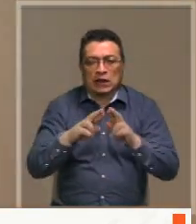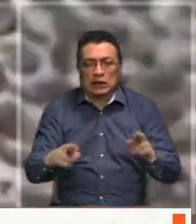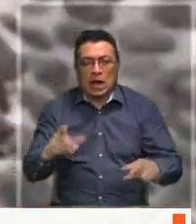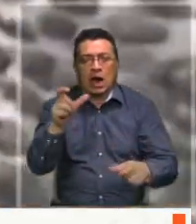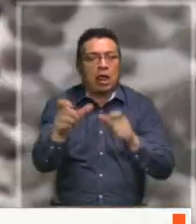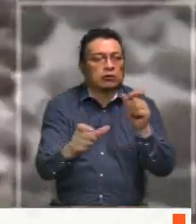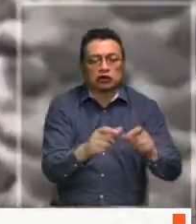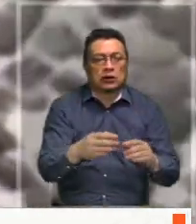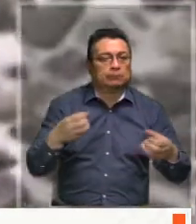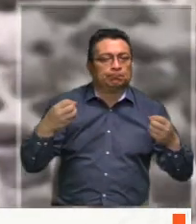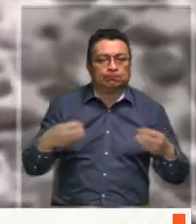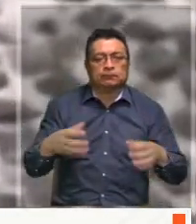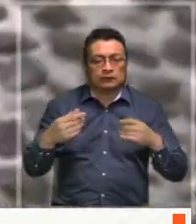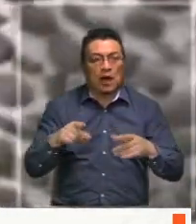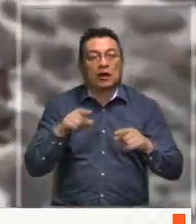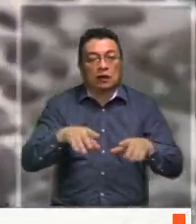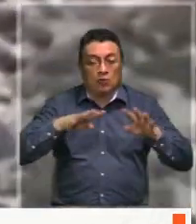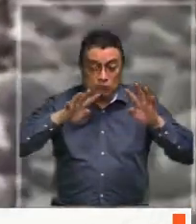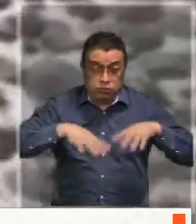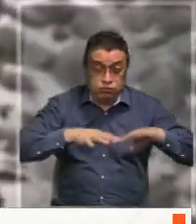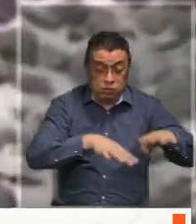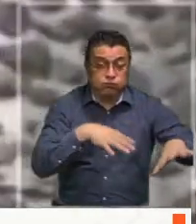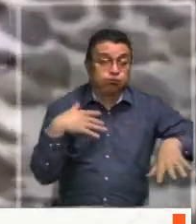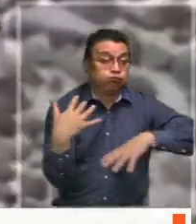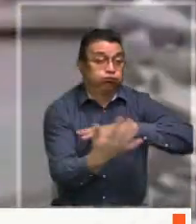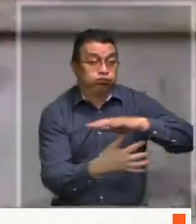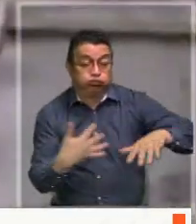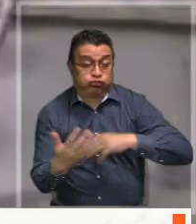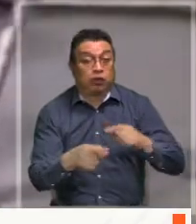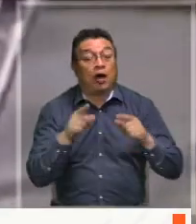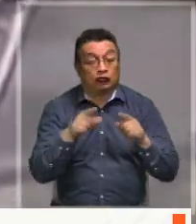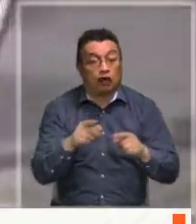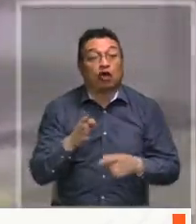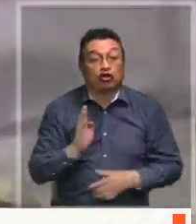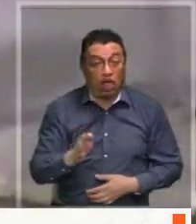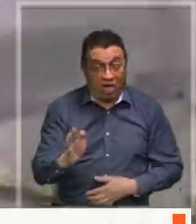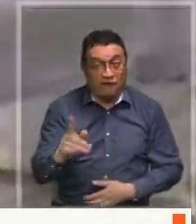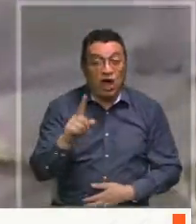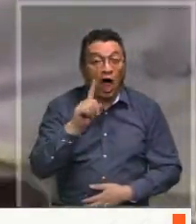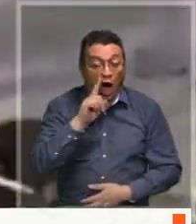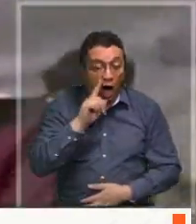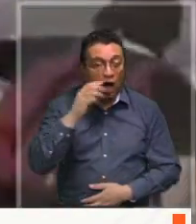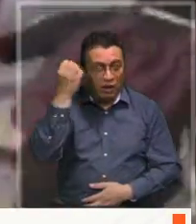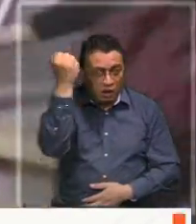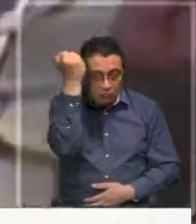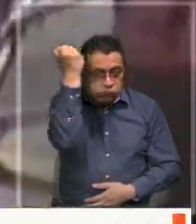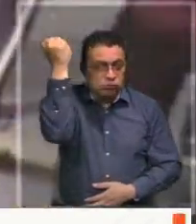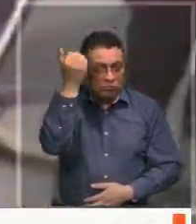personas. Es el denominado estallido social del que aún quedan huellas.